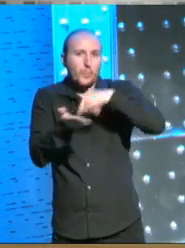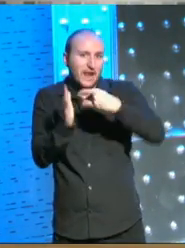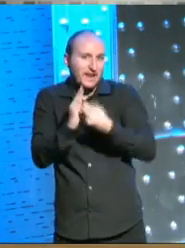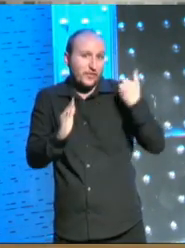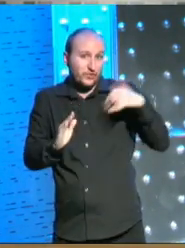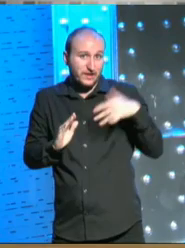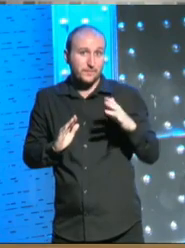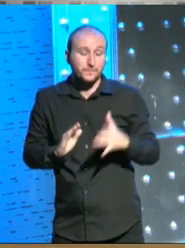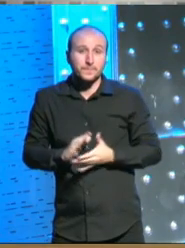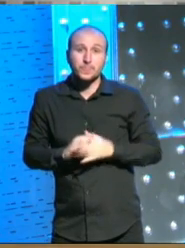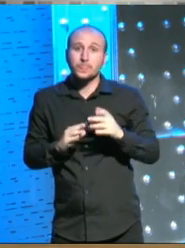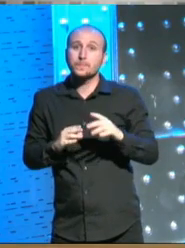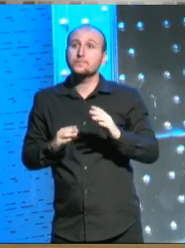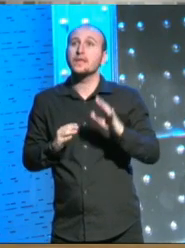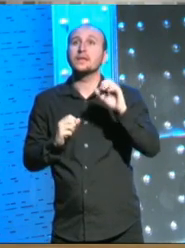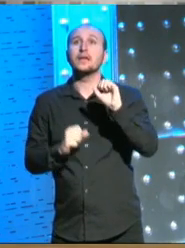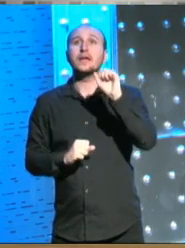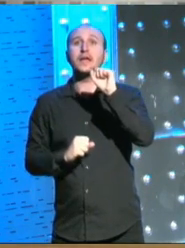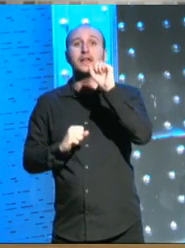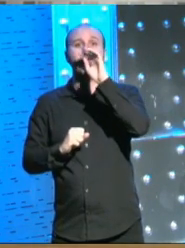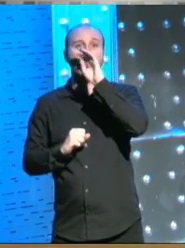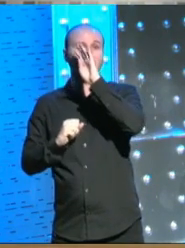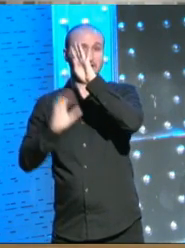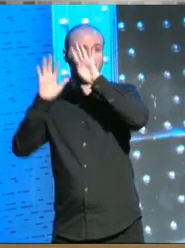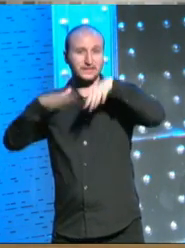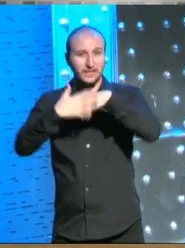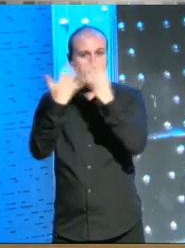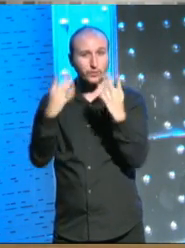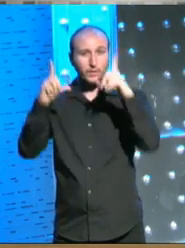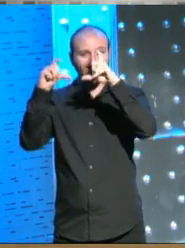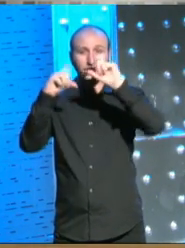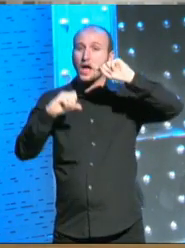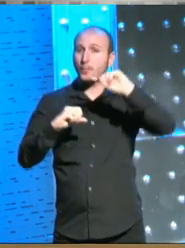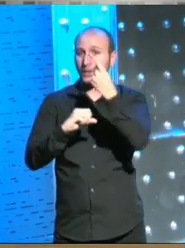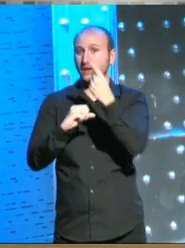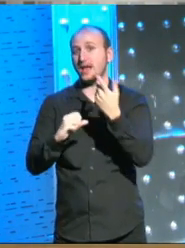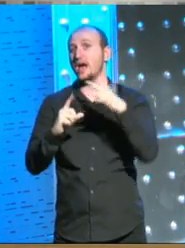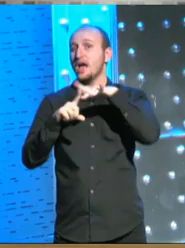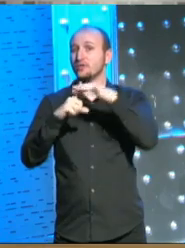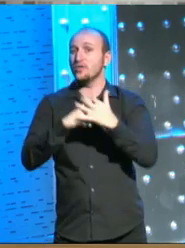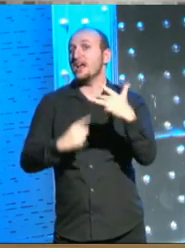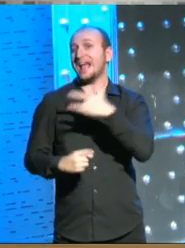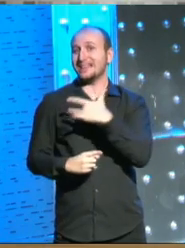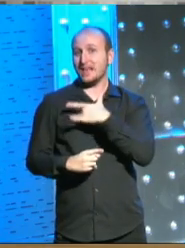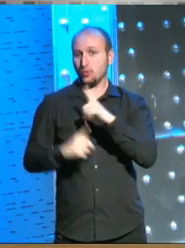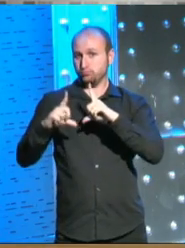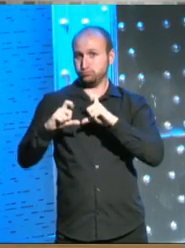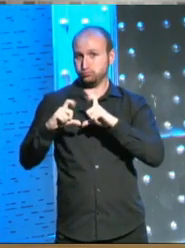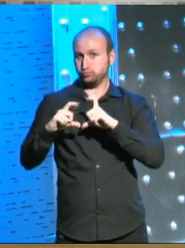film radioscópico y el 19 se fotografía por vez primera el movimiento cardíaco.